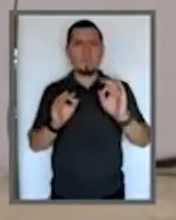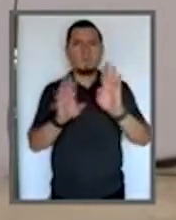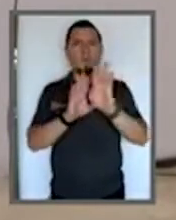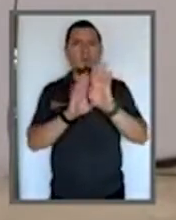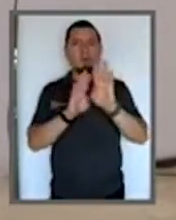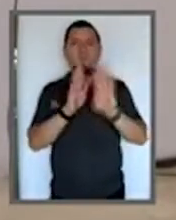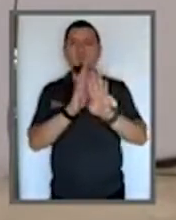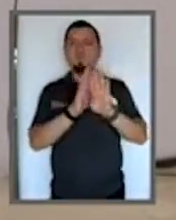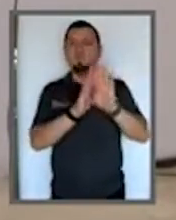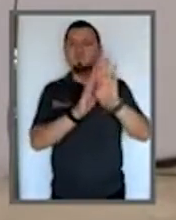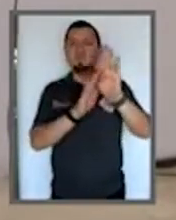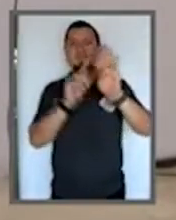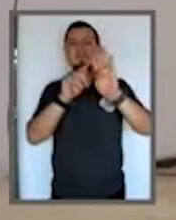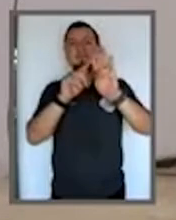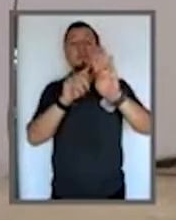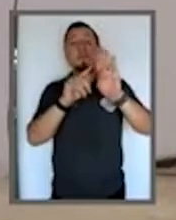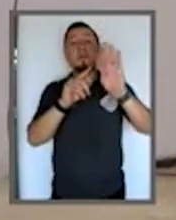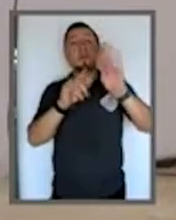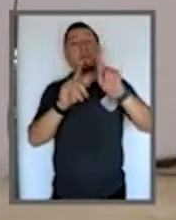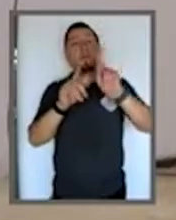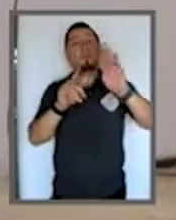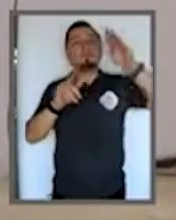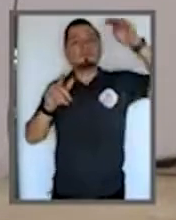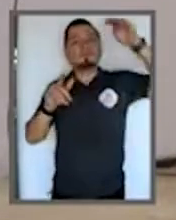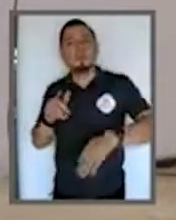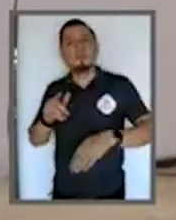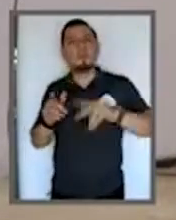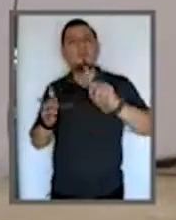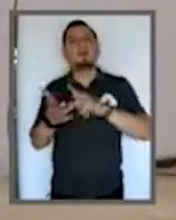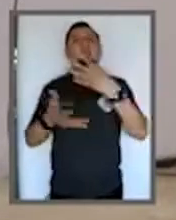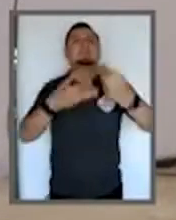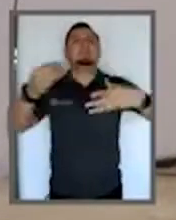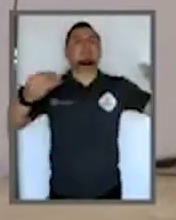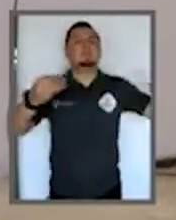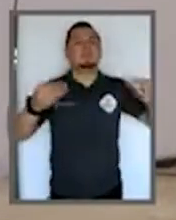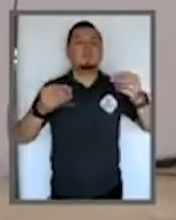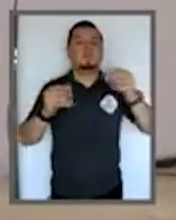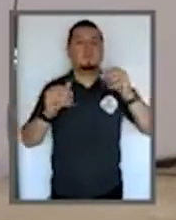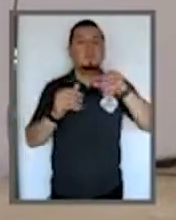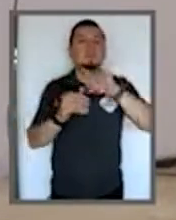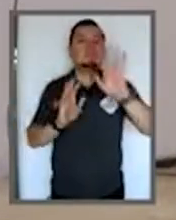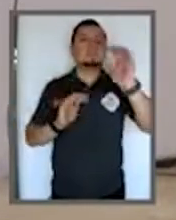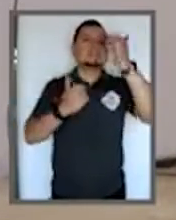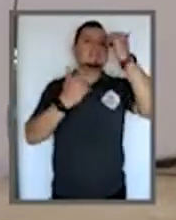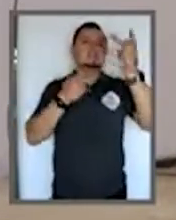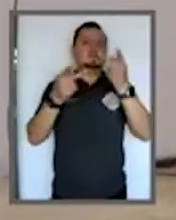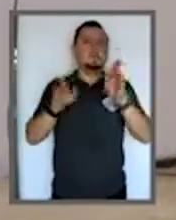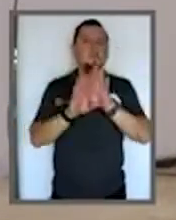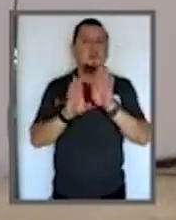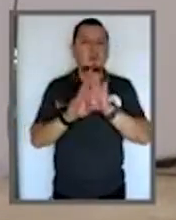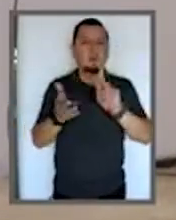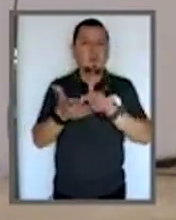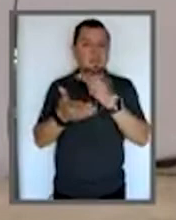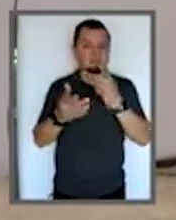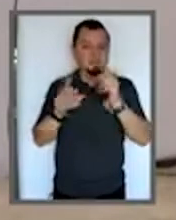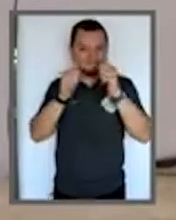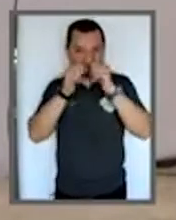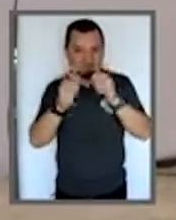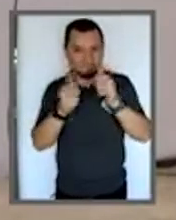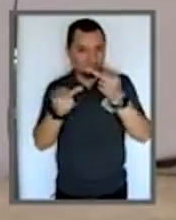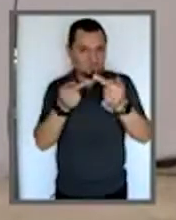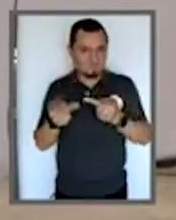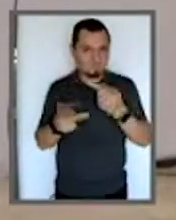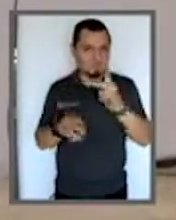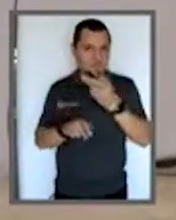refacciones y demás podrán abrir pero cumpliendo la restricción espacial de una persona cada siete metros cuadrados